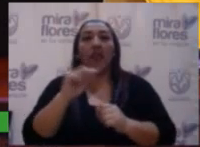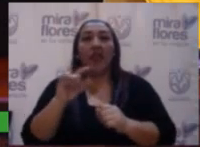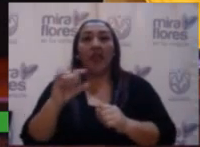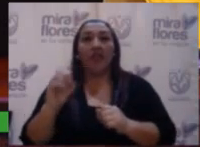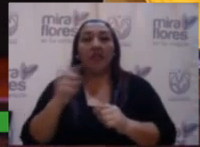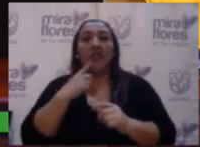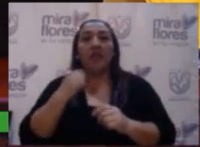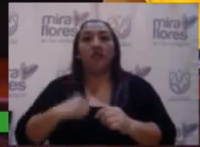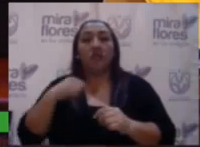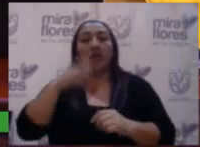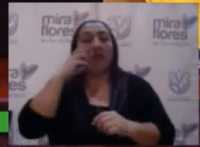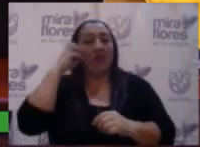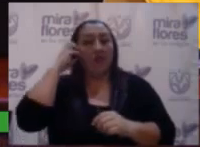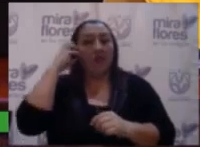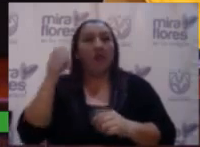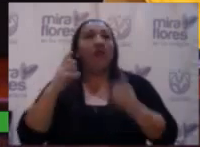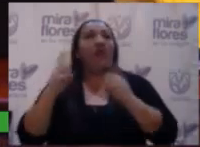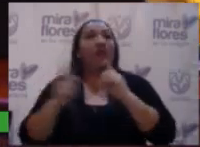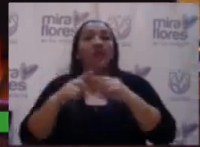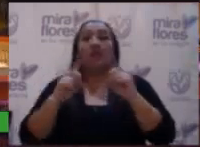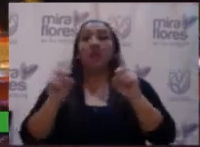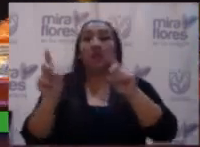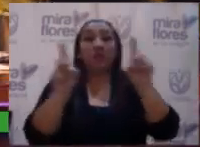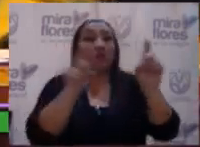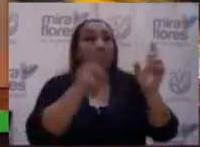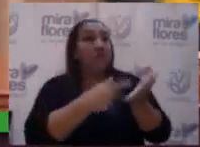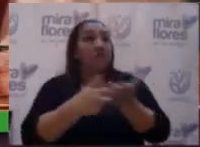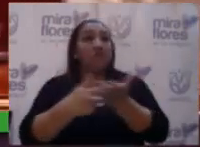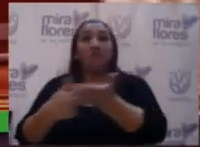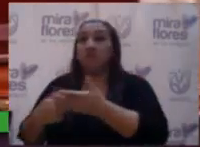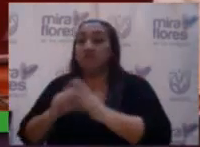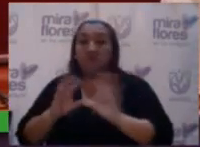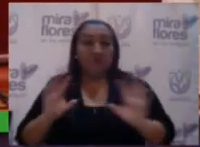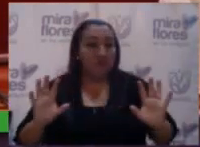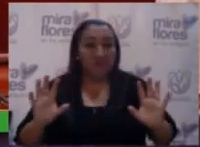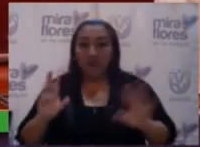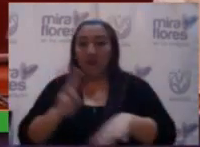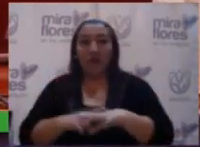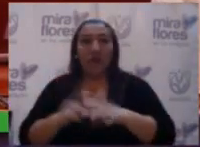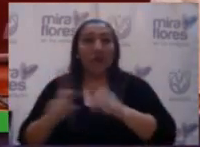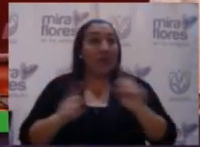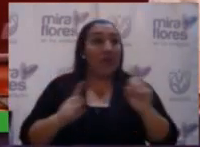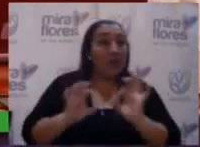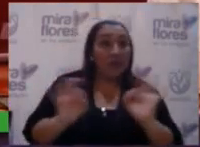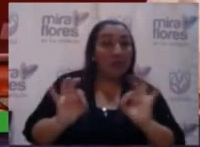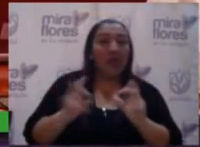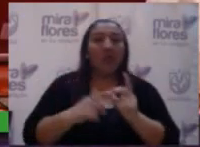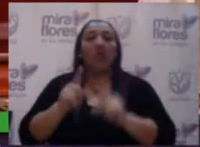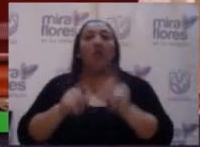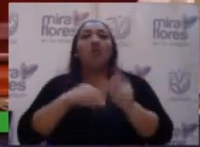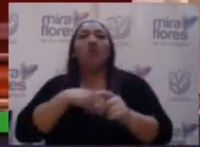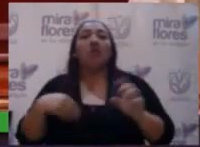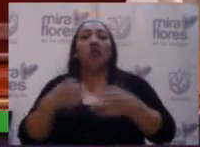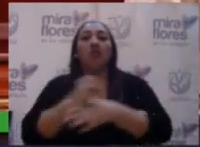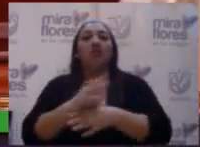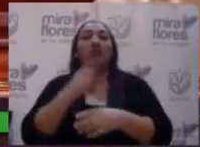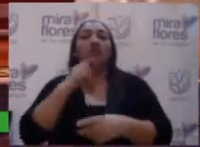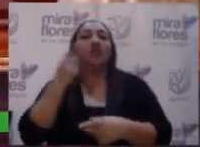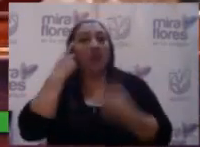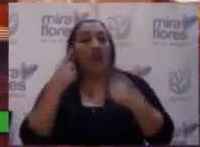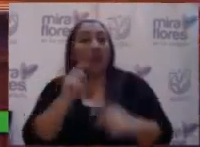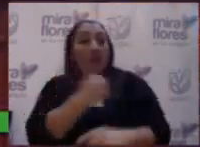seis de la municipalidad de Miraflores al debate si no tenemos debate procedemos al voto aquellos miembros del consejo que